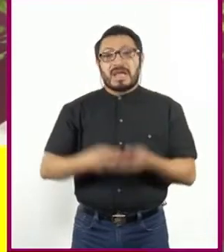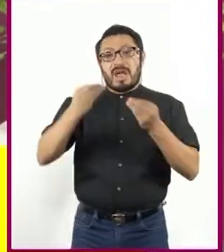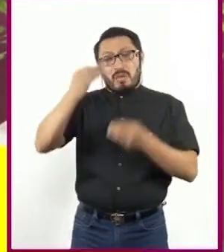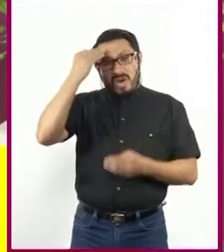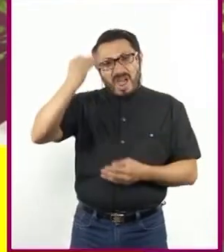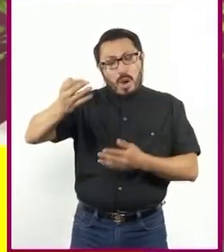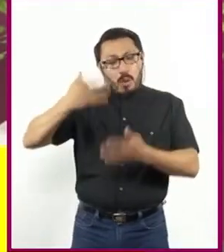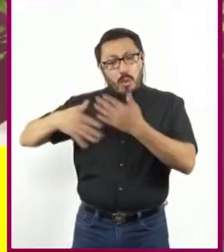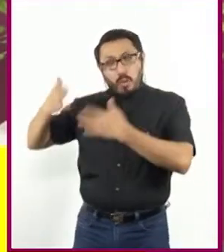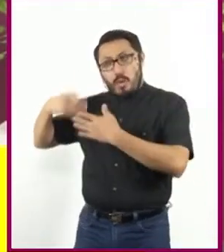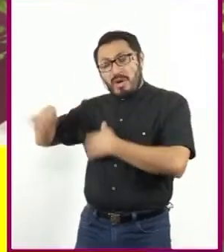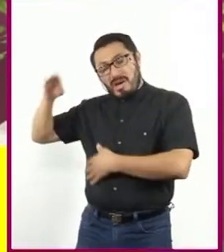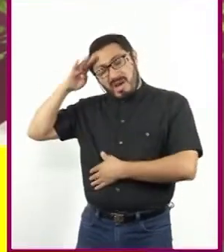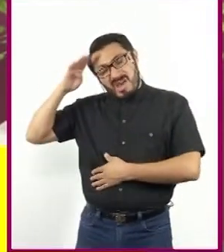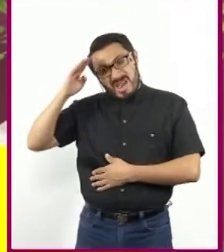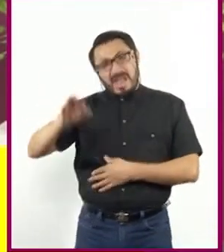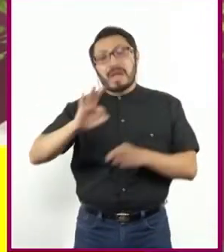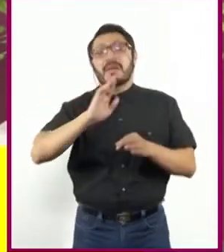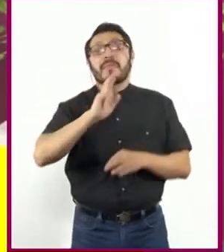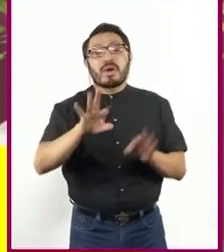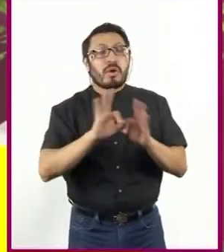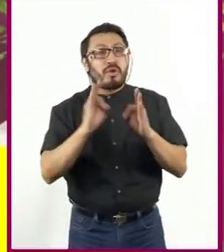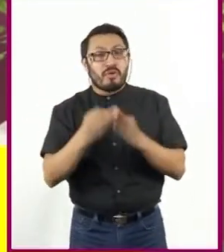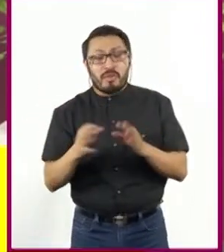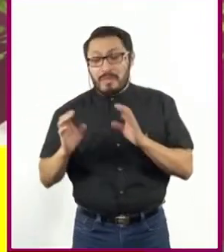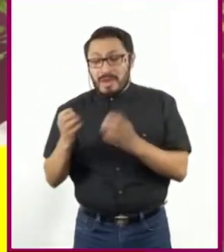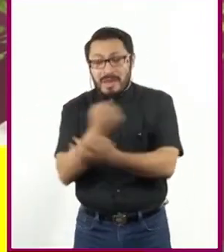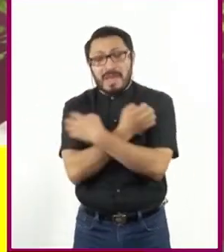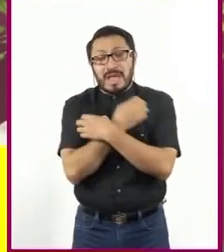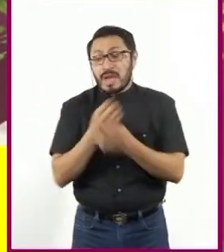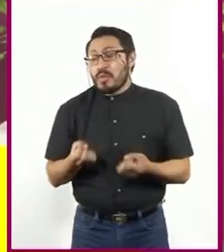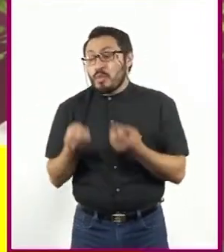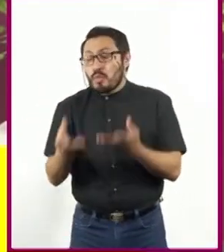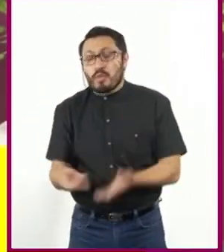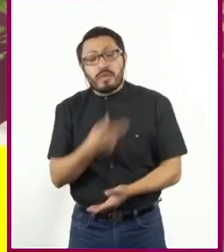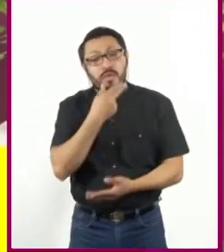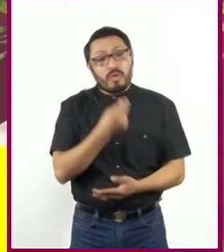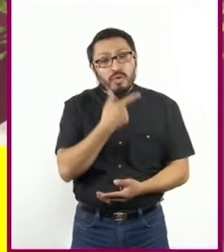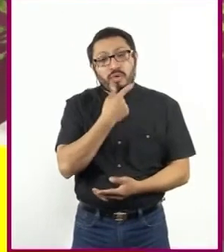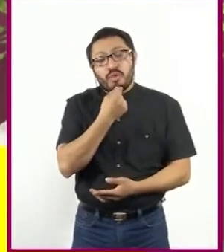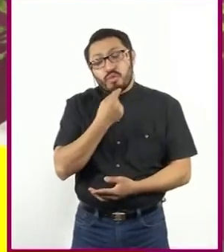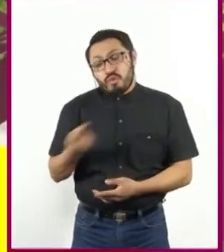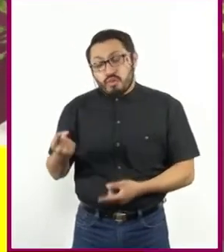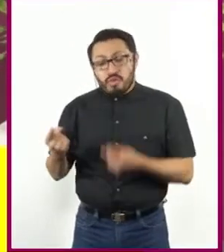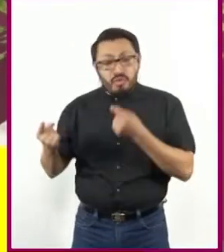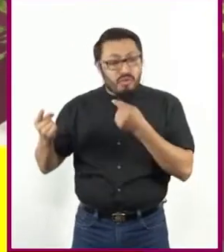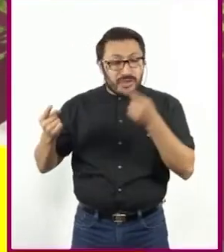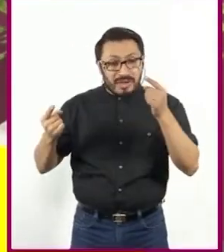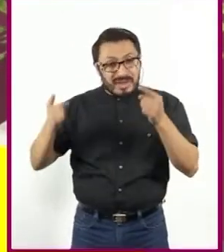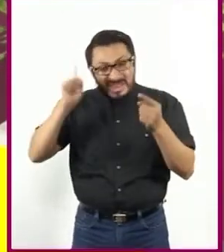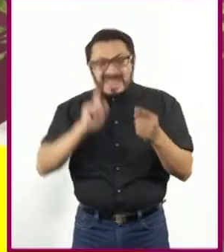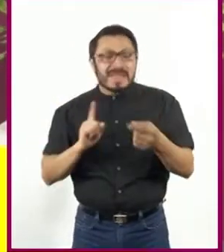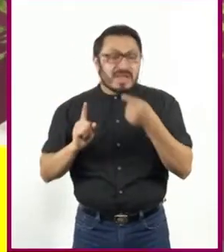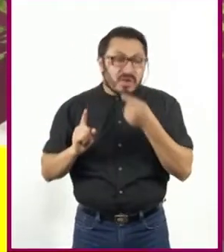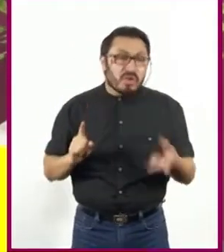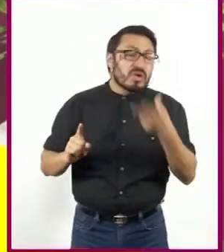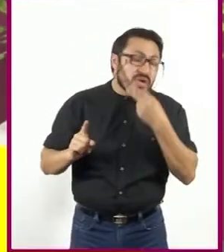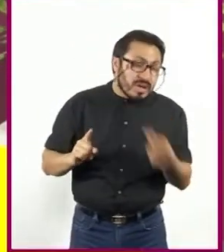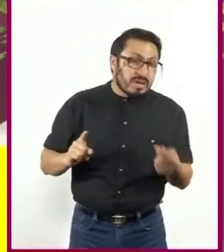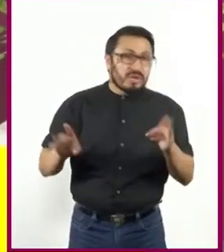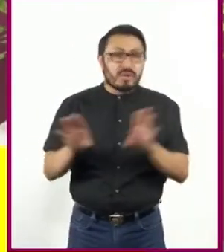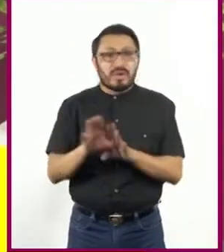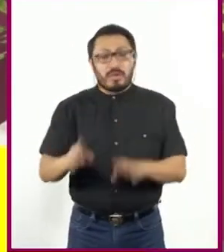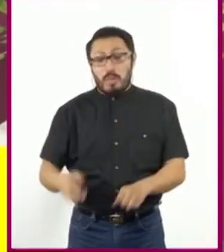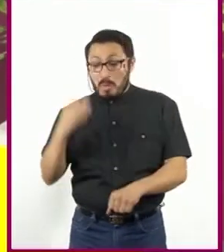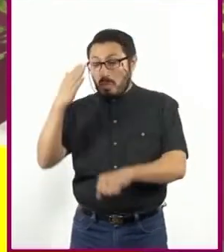pensó que la mejor manera de educar a las niñas y niños era corregir las conductas inadecuadas mediante el castigo